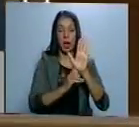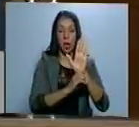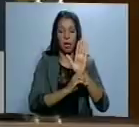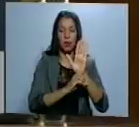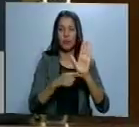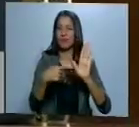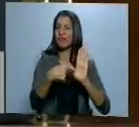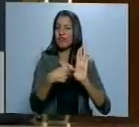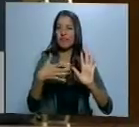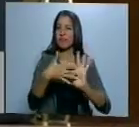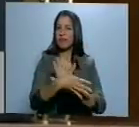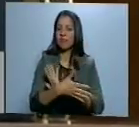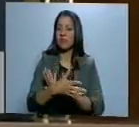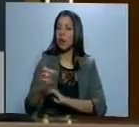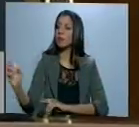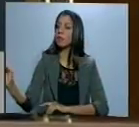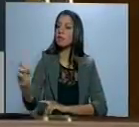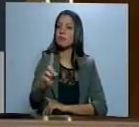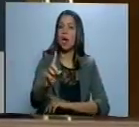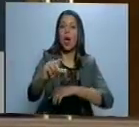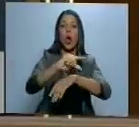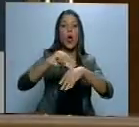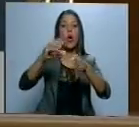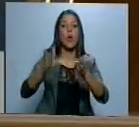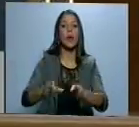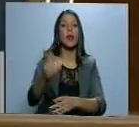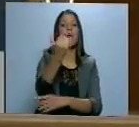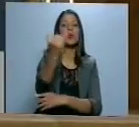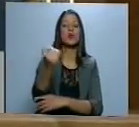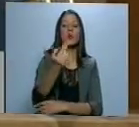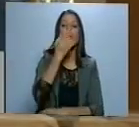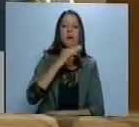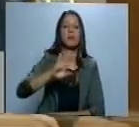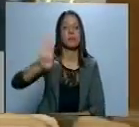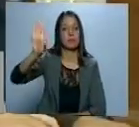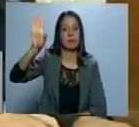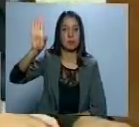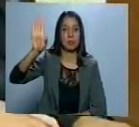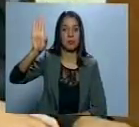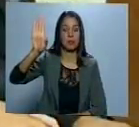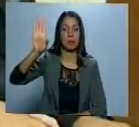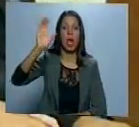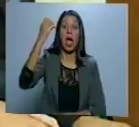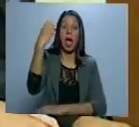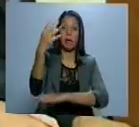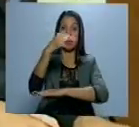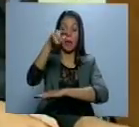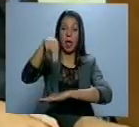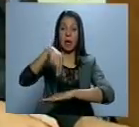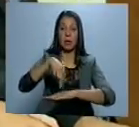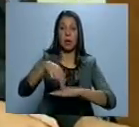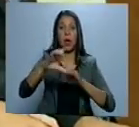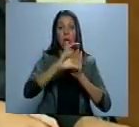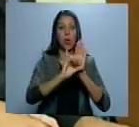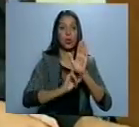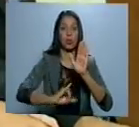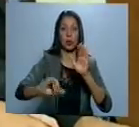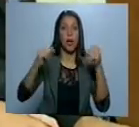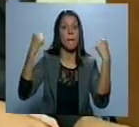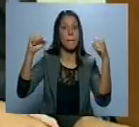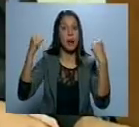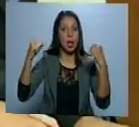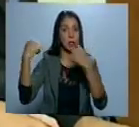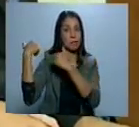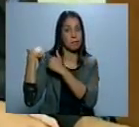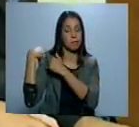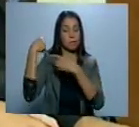cual se juramenta el gobernador proclamado del estado Zulia. La Asamblea Nacional Constituyente, en ejercicio de las